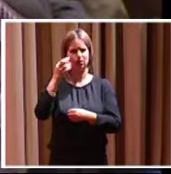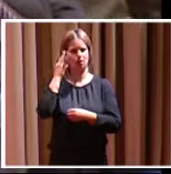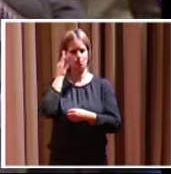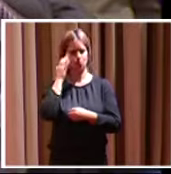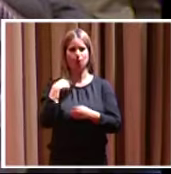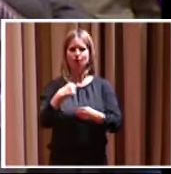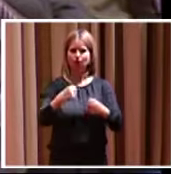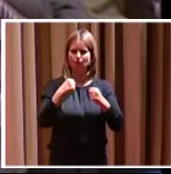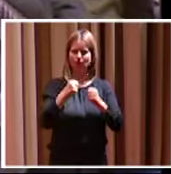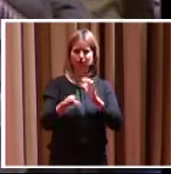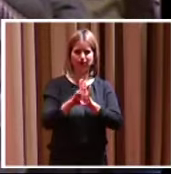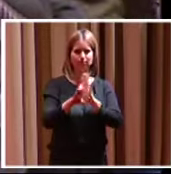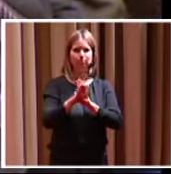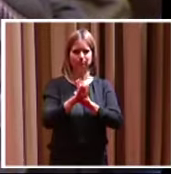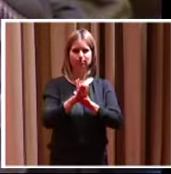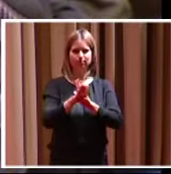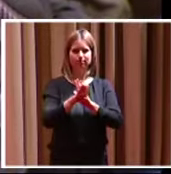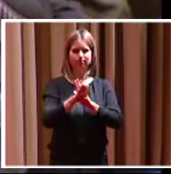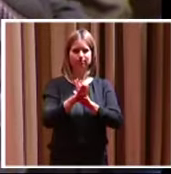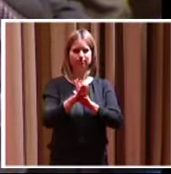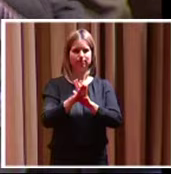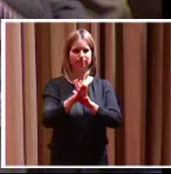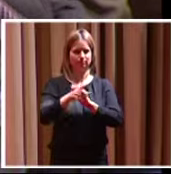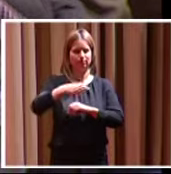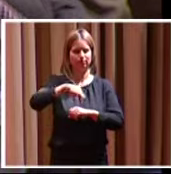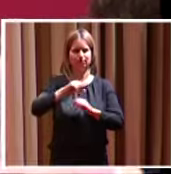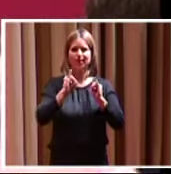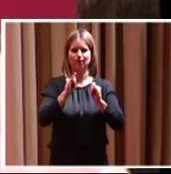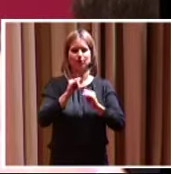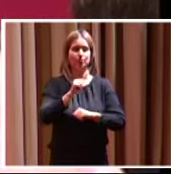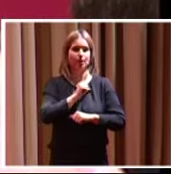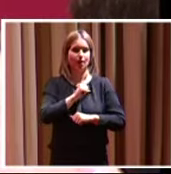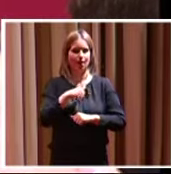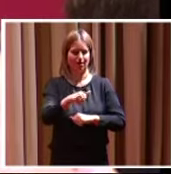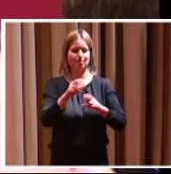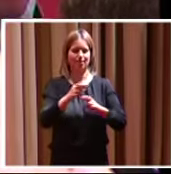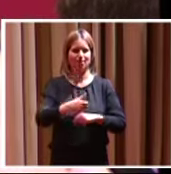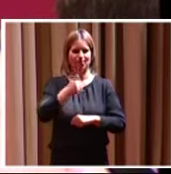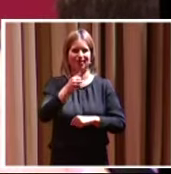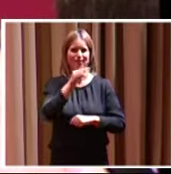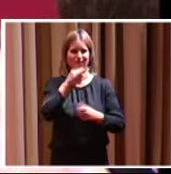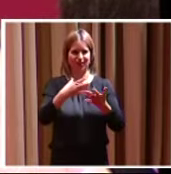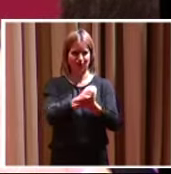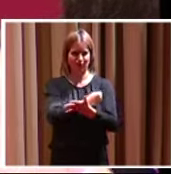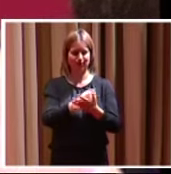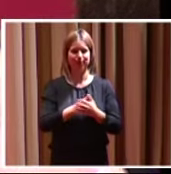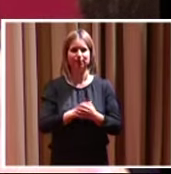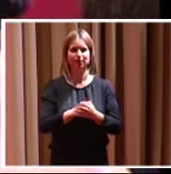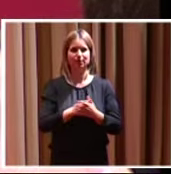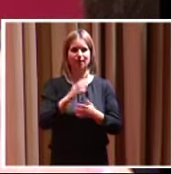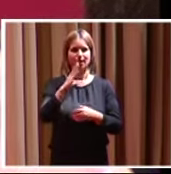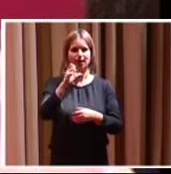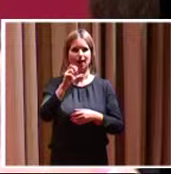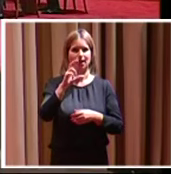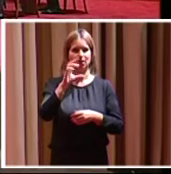fuerte, tenaz y que nos ha hecho disfrutar y de la que esperamos mucho todos. Carlos